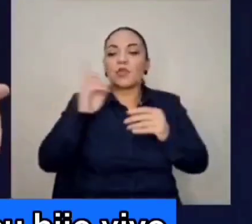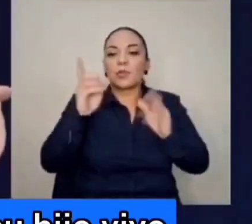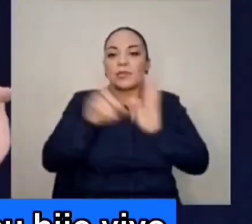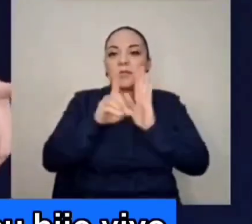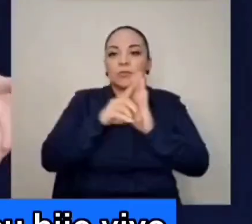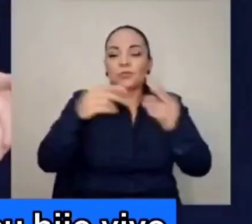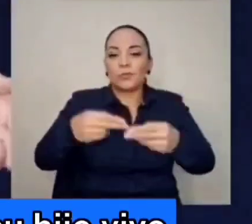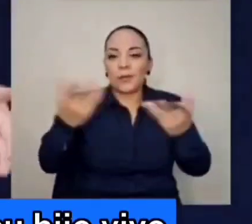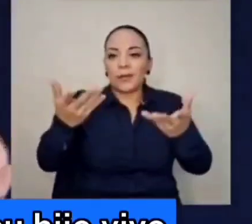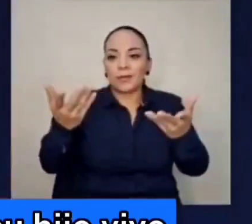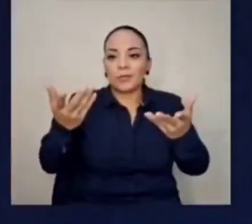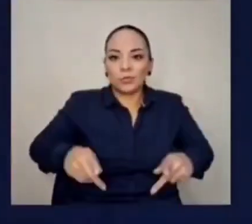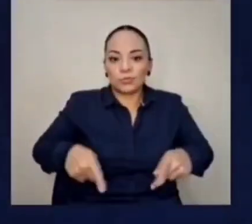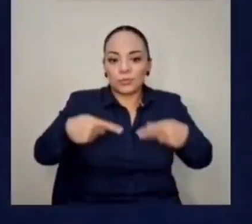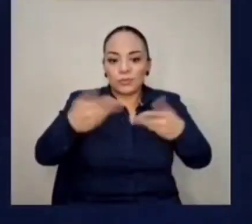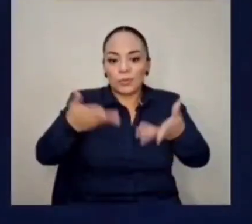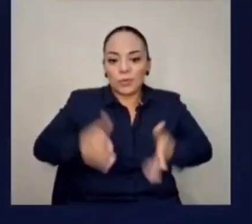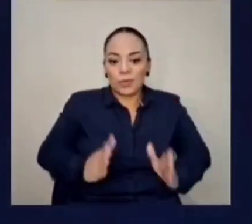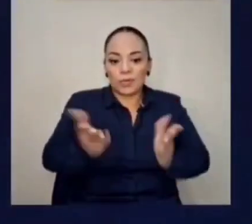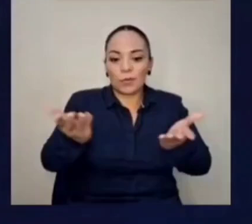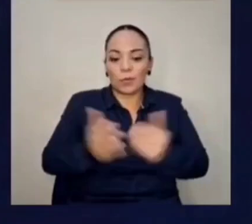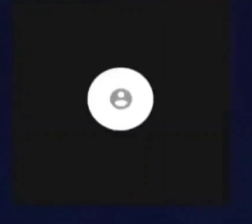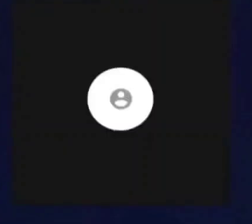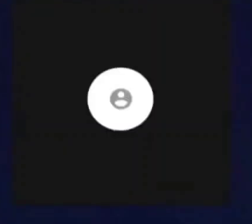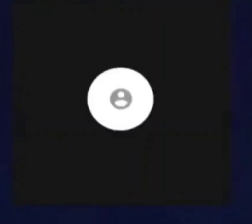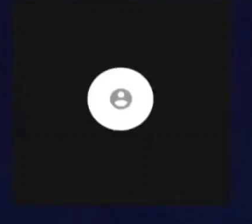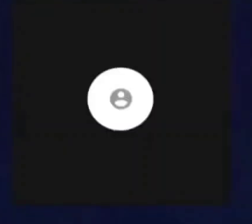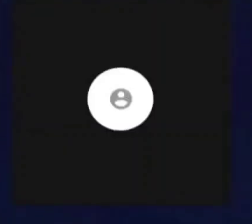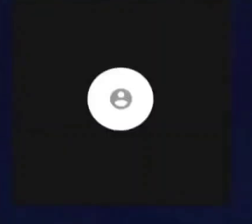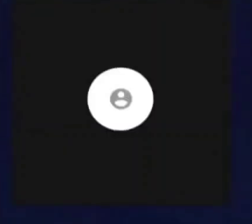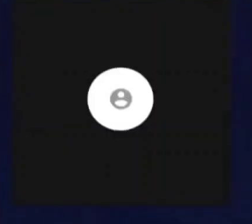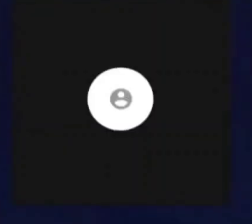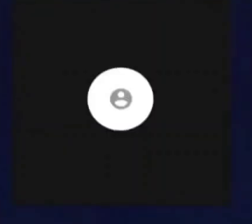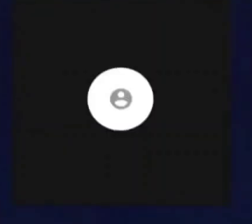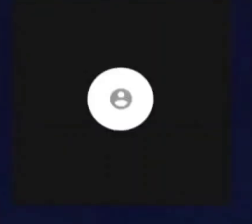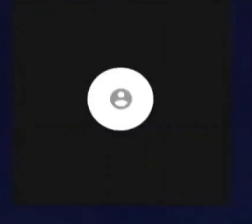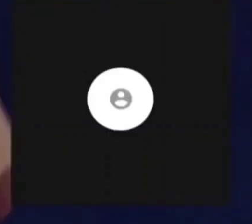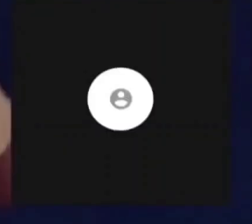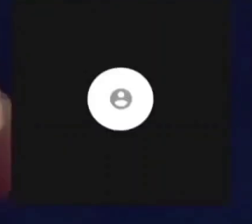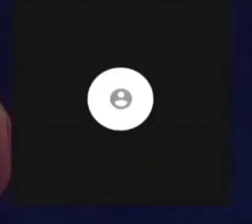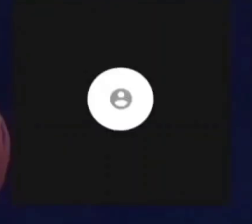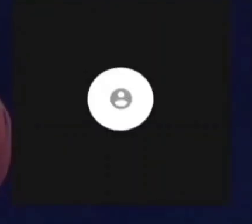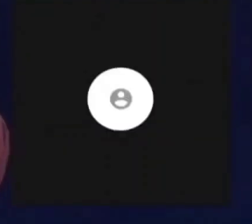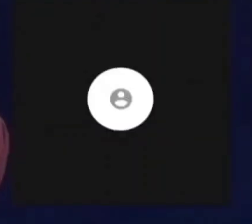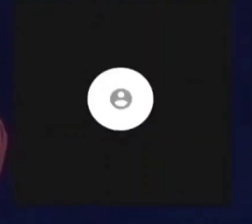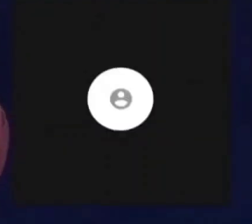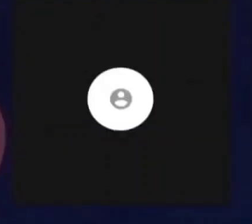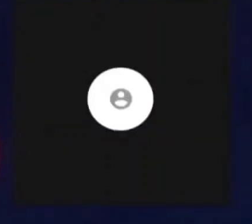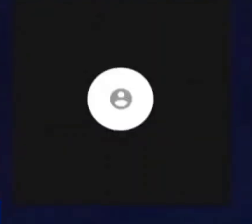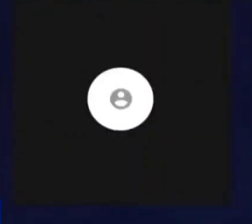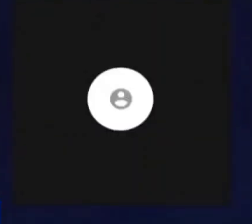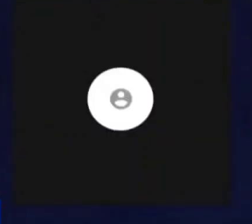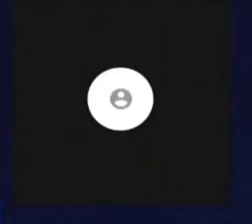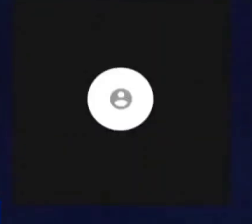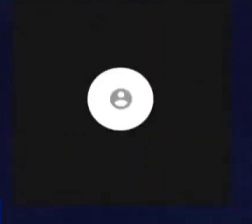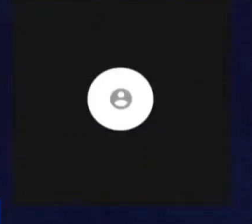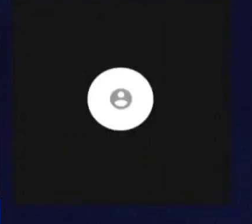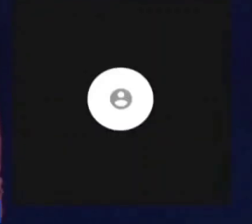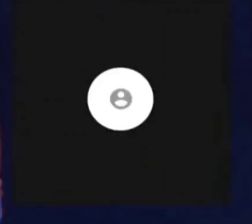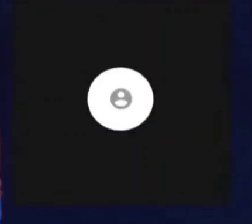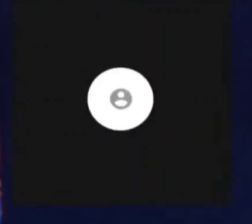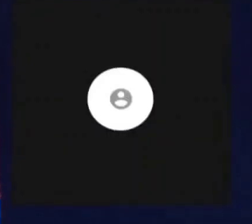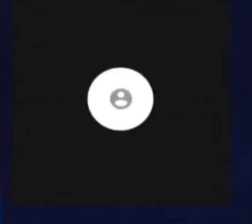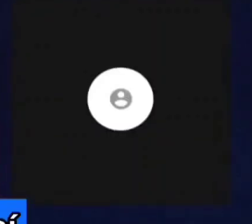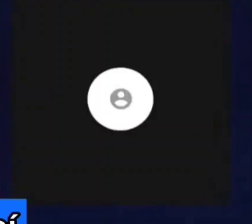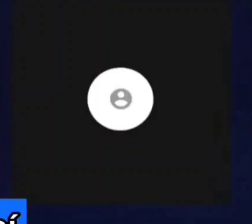a tener a su hijo vivo? Entonces, hay que contraponer, creo yo, eso es nuestra humilde opinión, cada país es soberano de